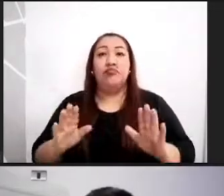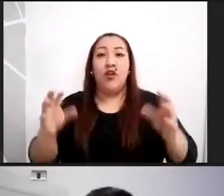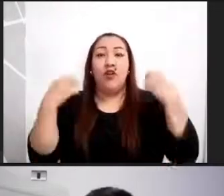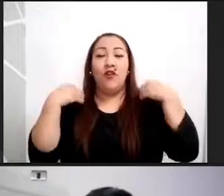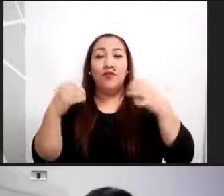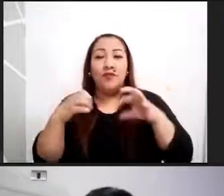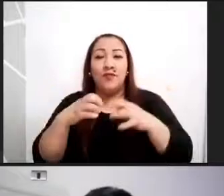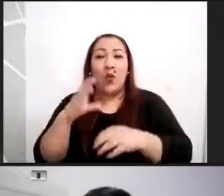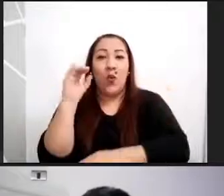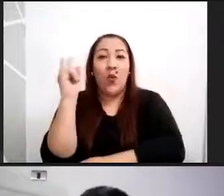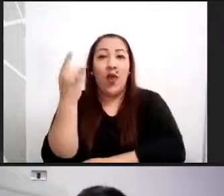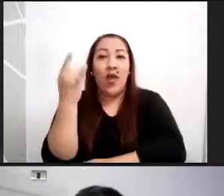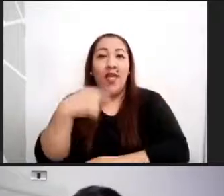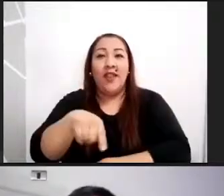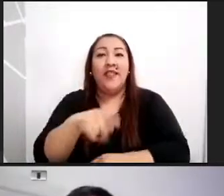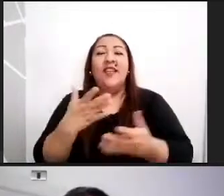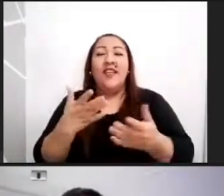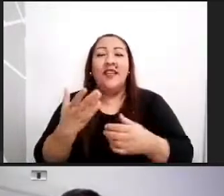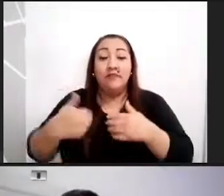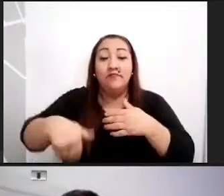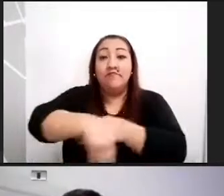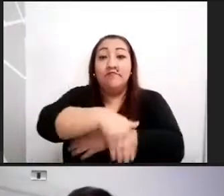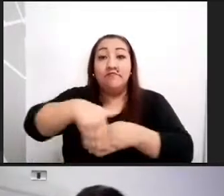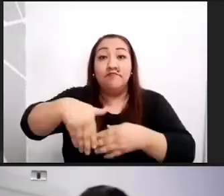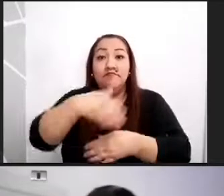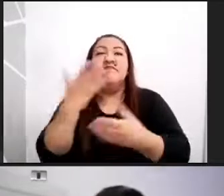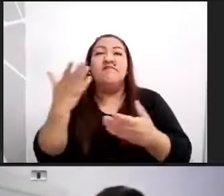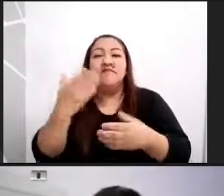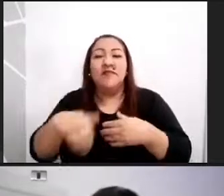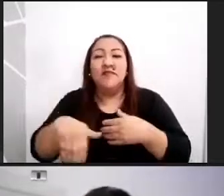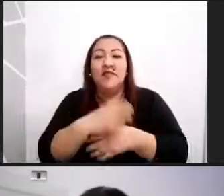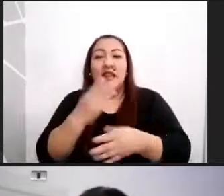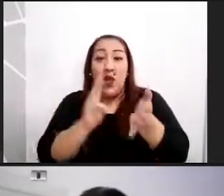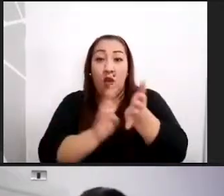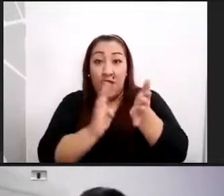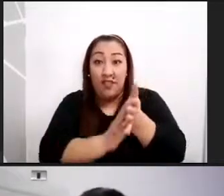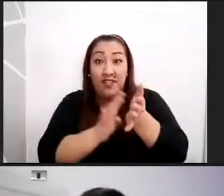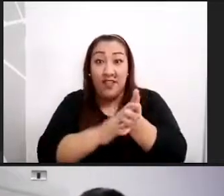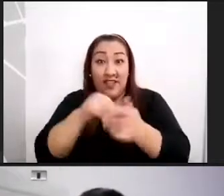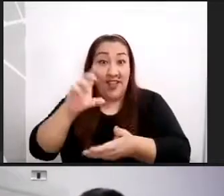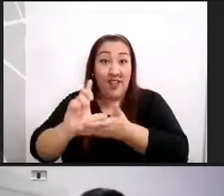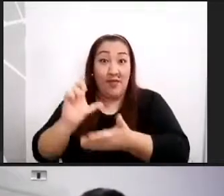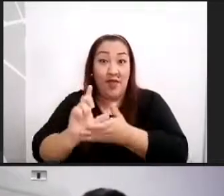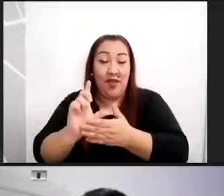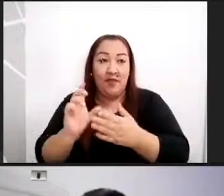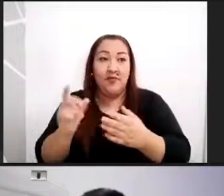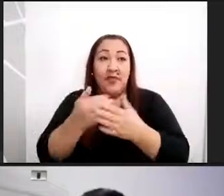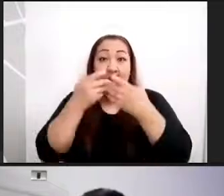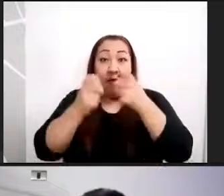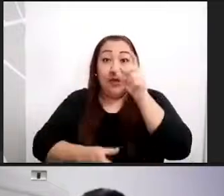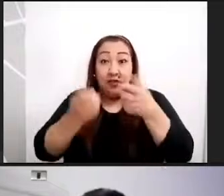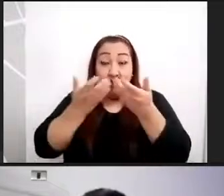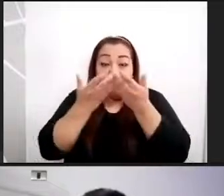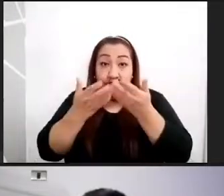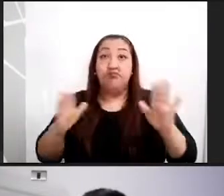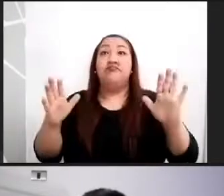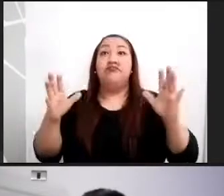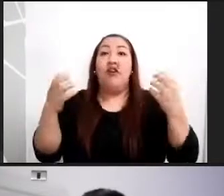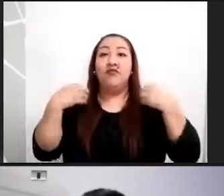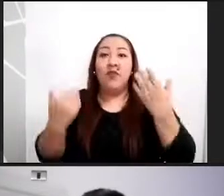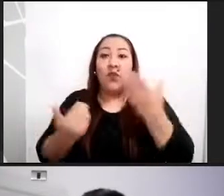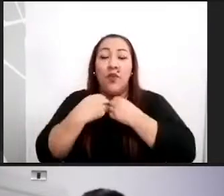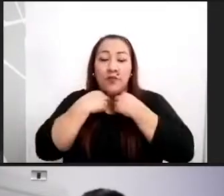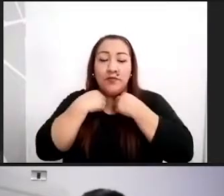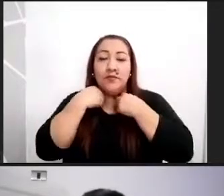de la ciudad de Lima, de la Defensoría del Pueblo, para recibir a los primeros ciudadanos y ciudadanas. Desde